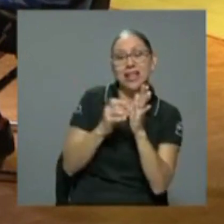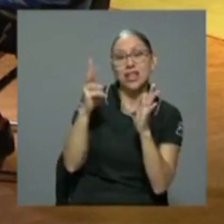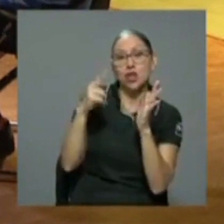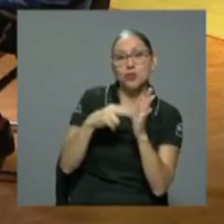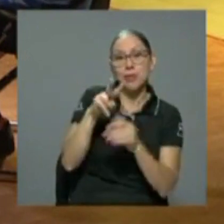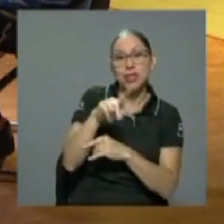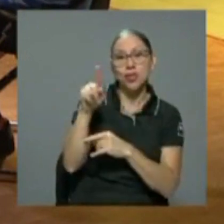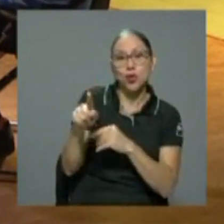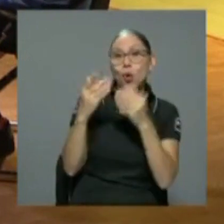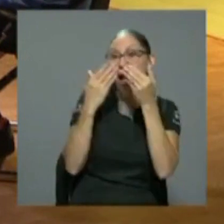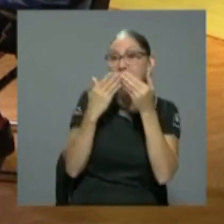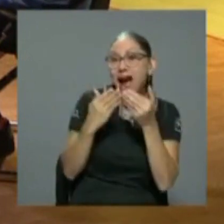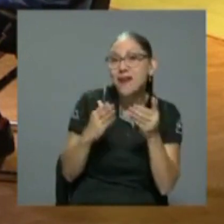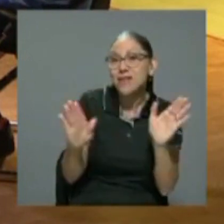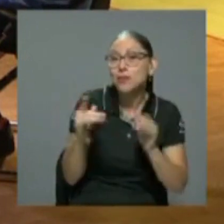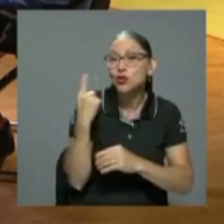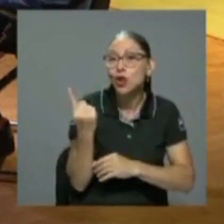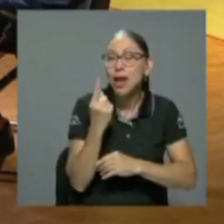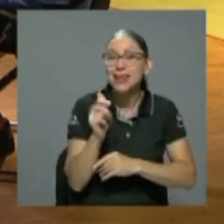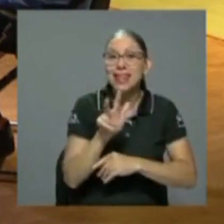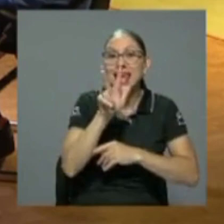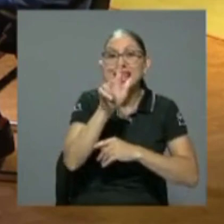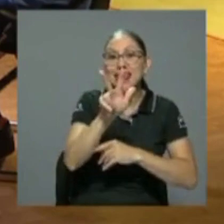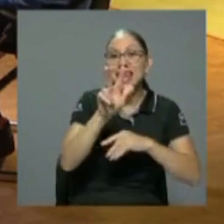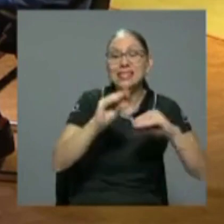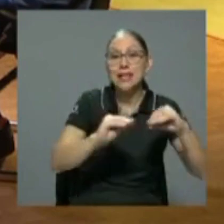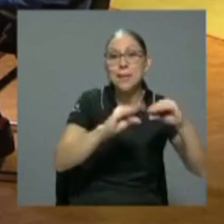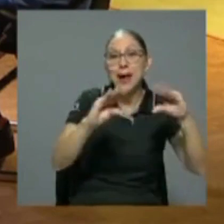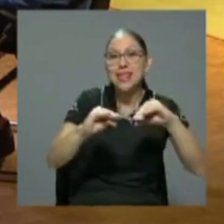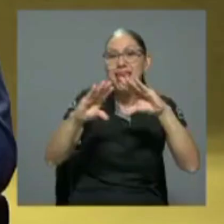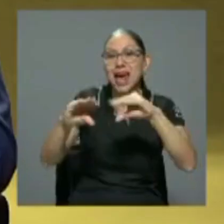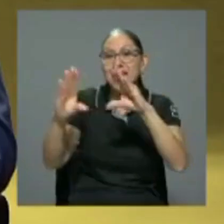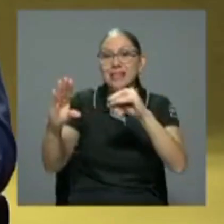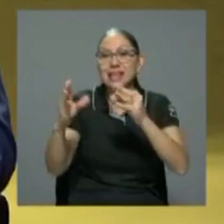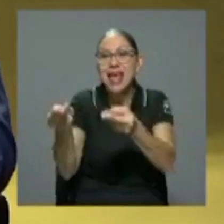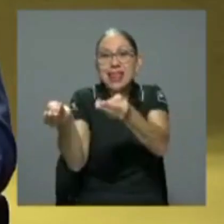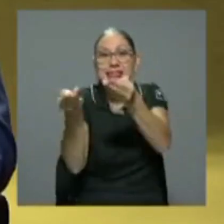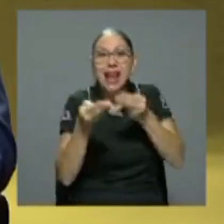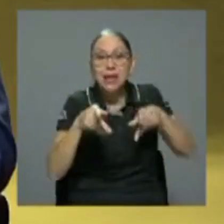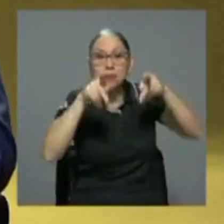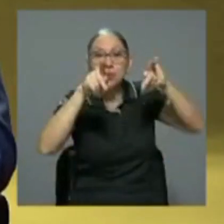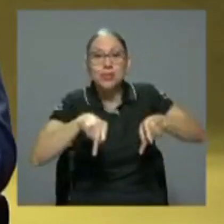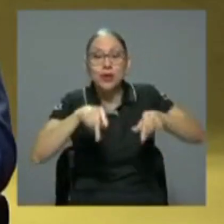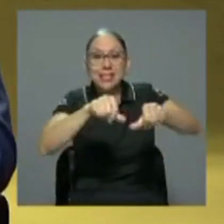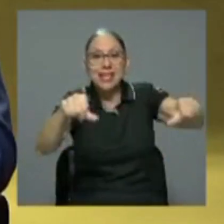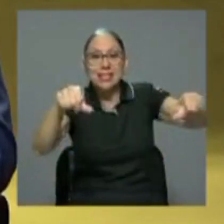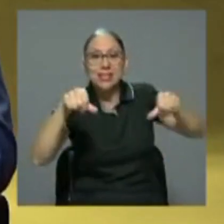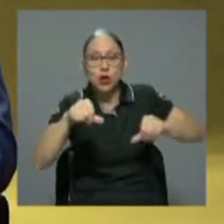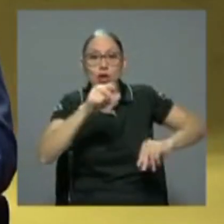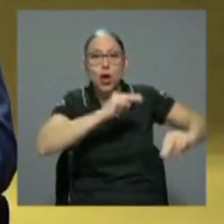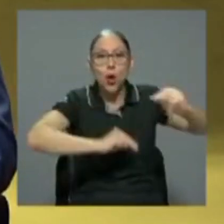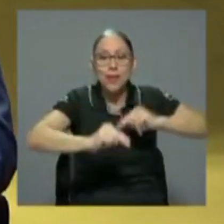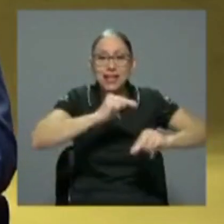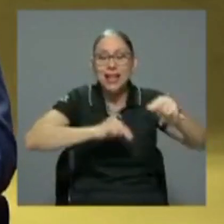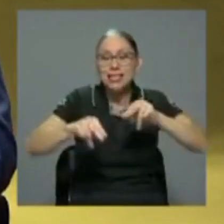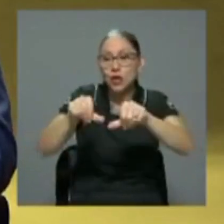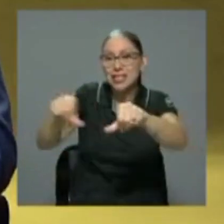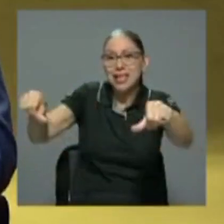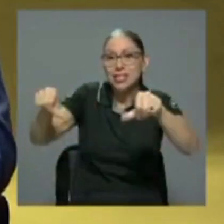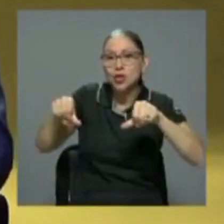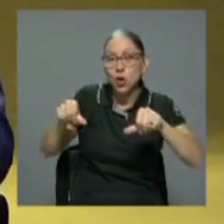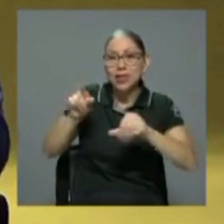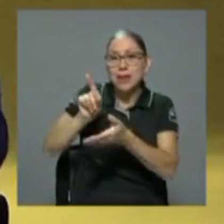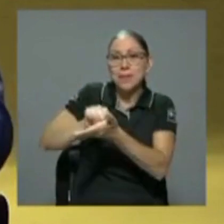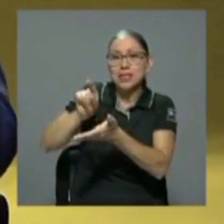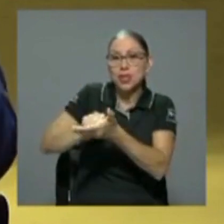la librería solamente 3 mañanas. Incorporamos personal de la sección de comercialización y la sección de impresión del